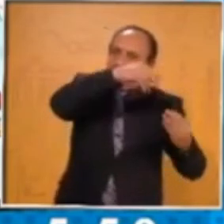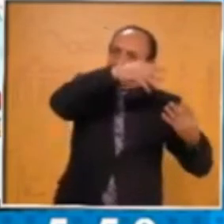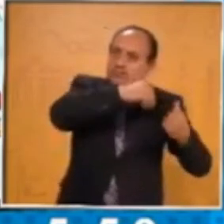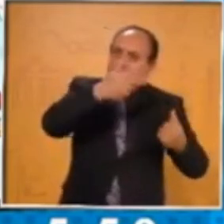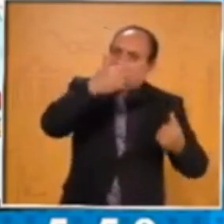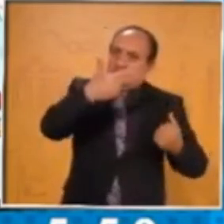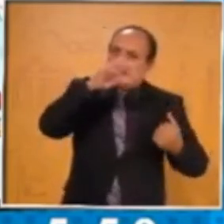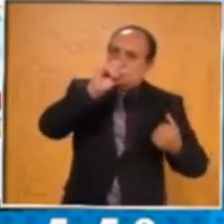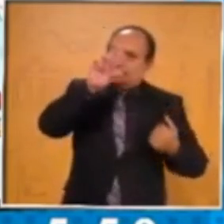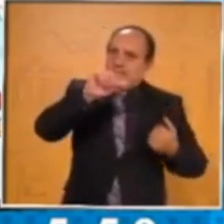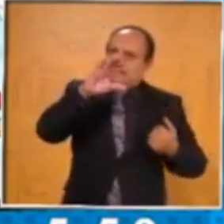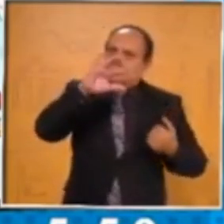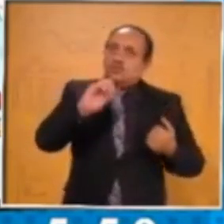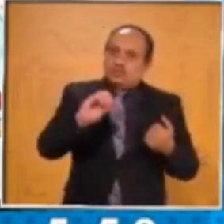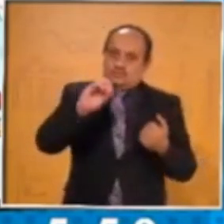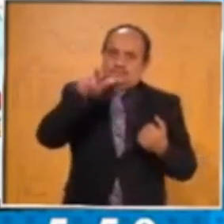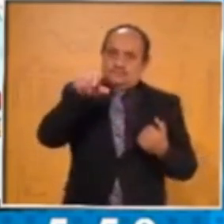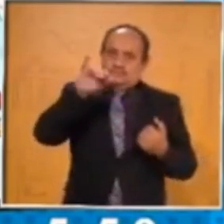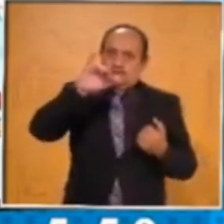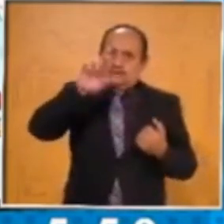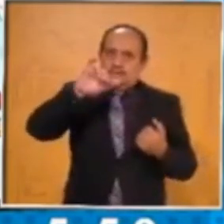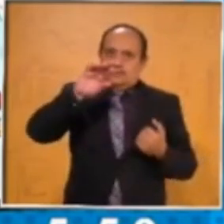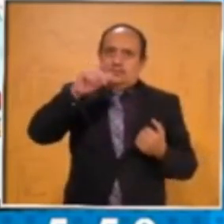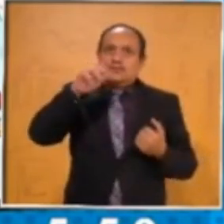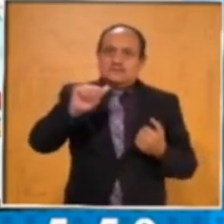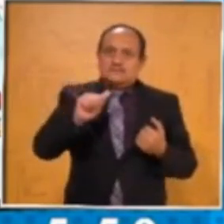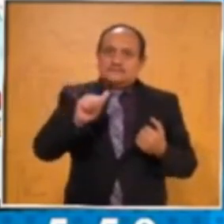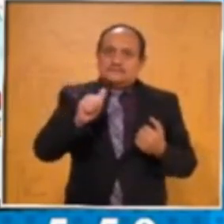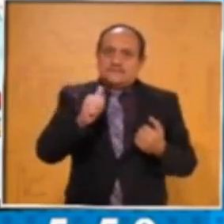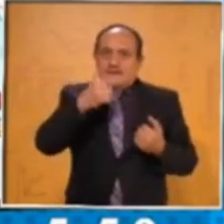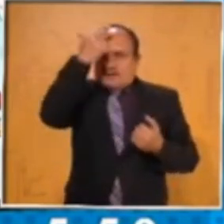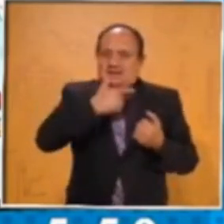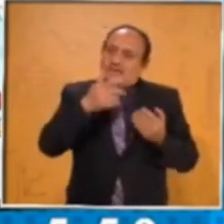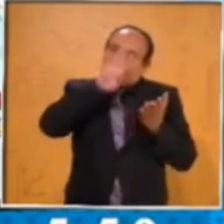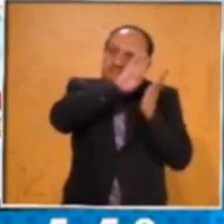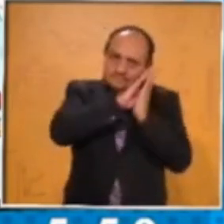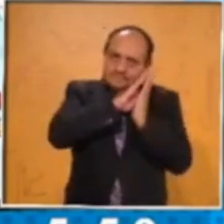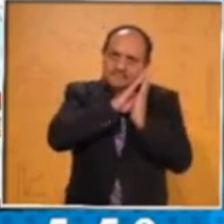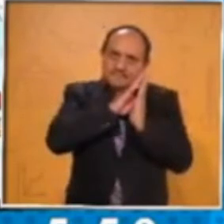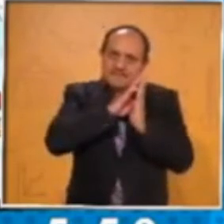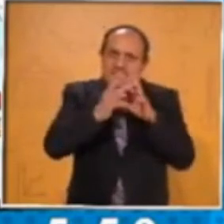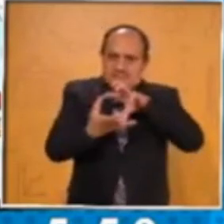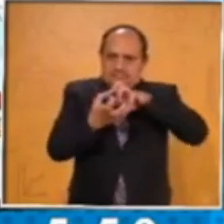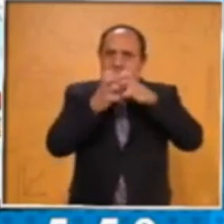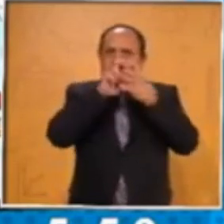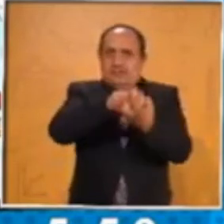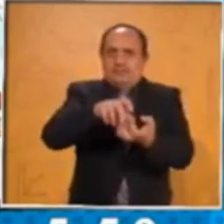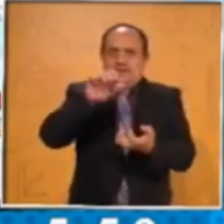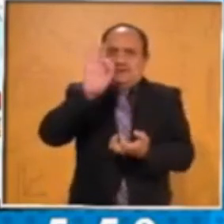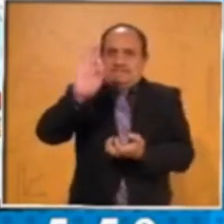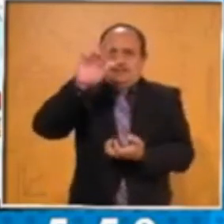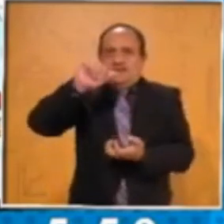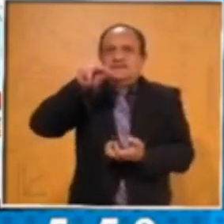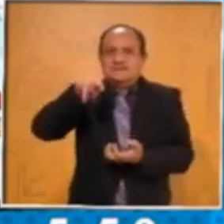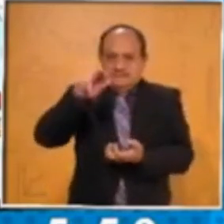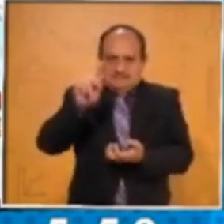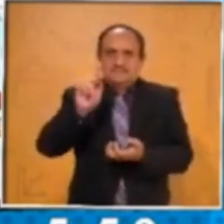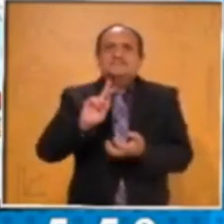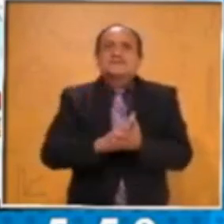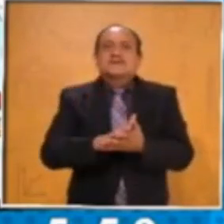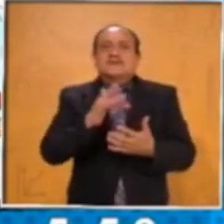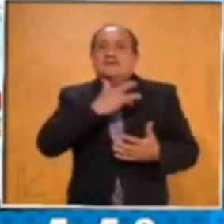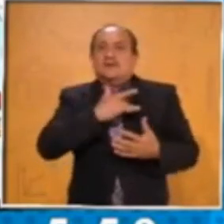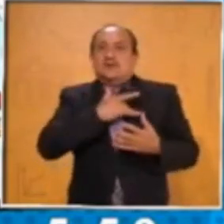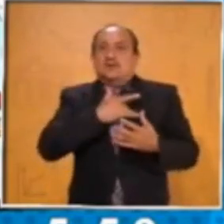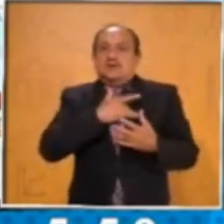se los recomiendo bastante. La noche boca arriba de Julio Cortázar. La metamorfosis de Franz Kafka. Y El corazón